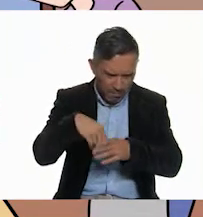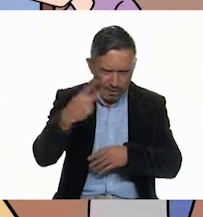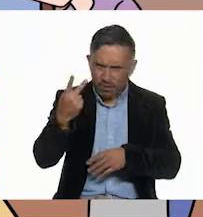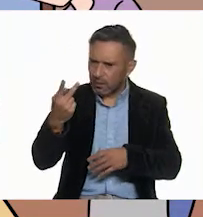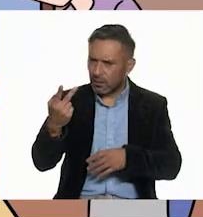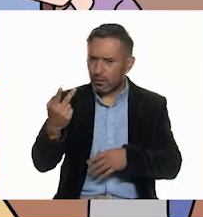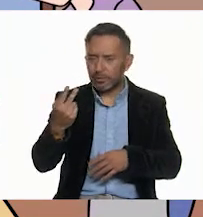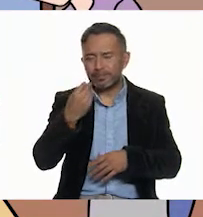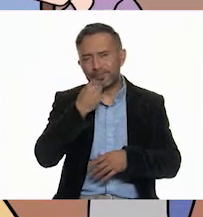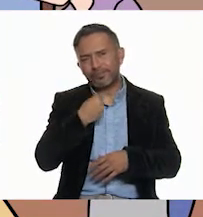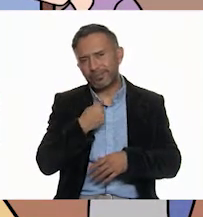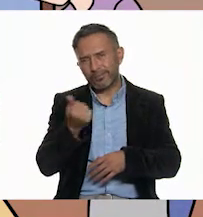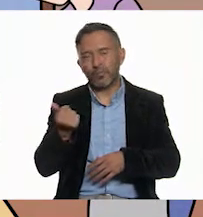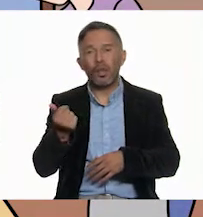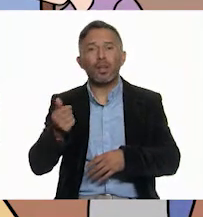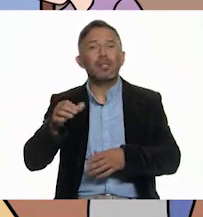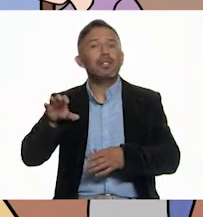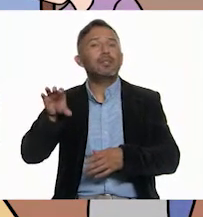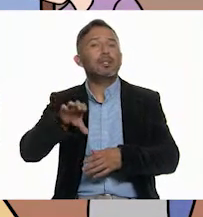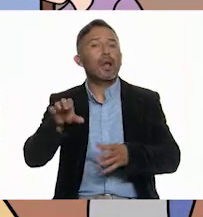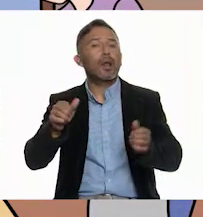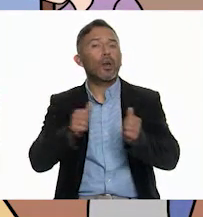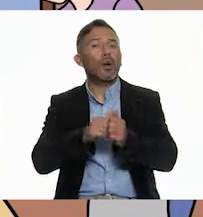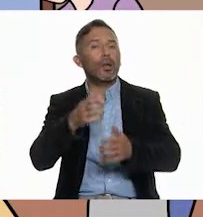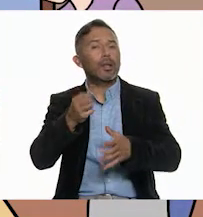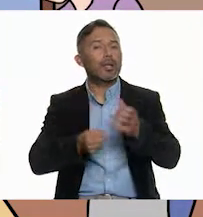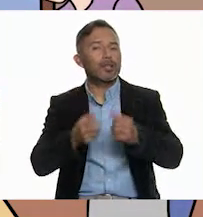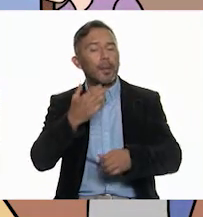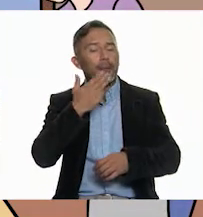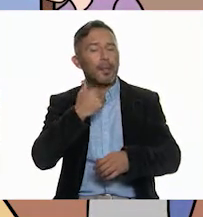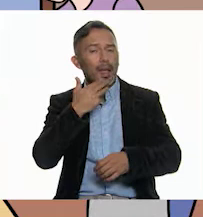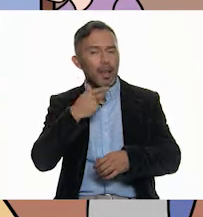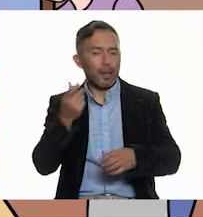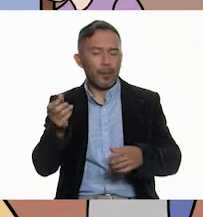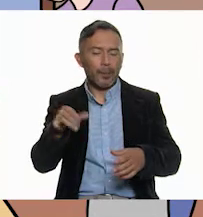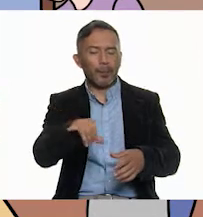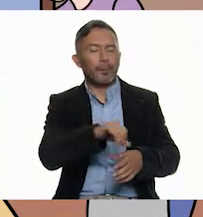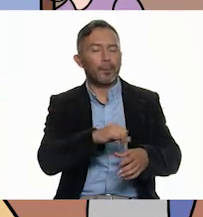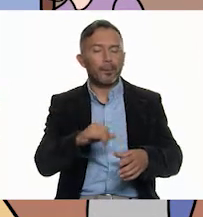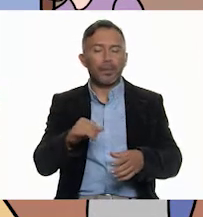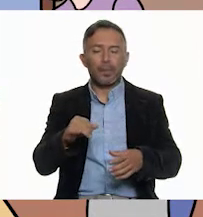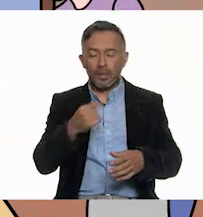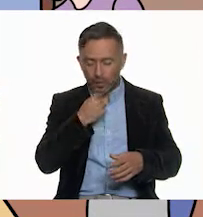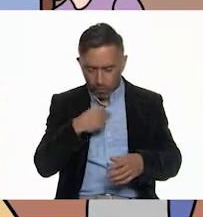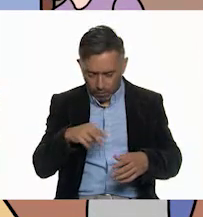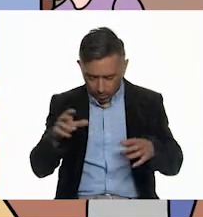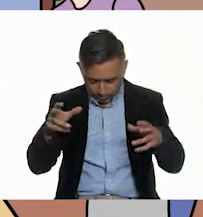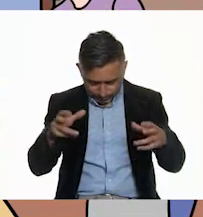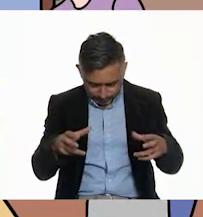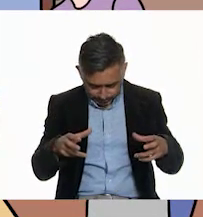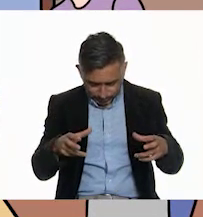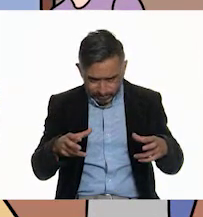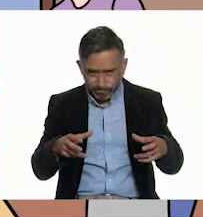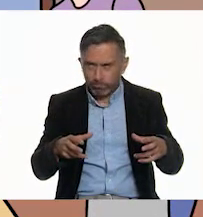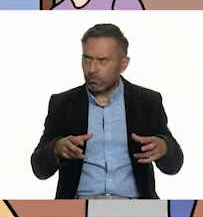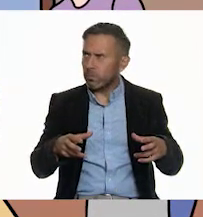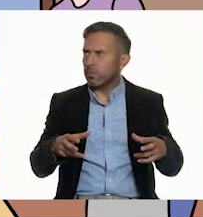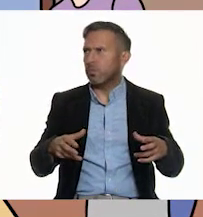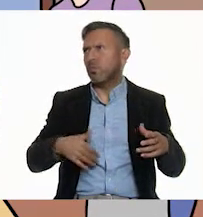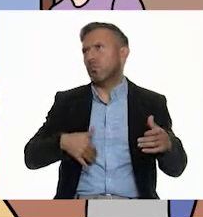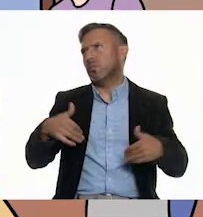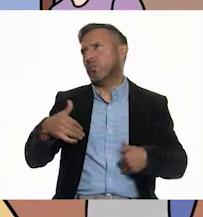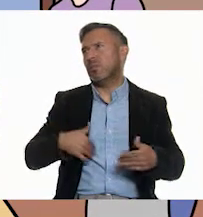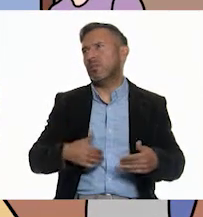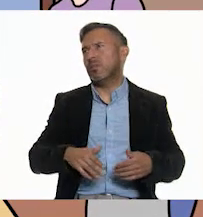sirvió cereal con leche y miel. Los niños, en cuanto vieron sus platos servidos, empezaron a quejarse.